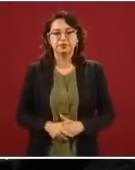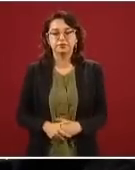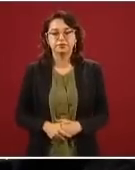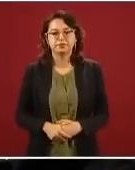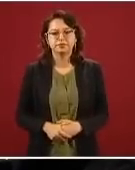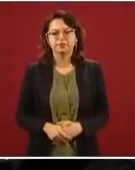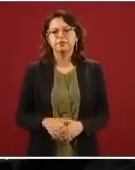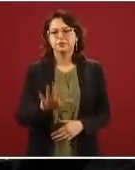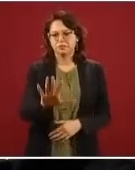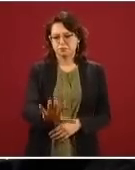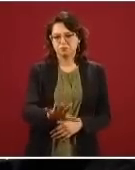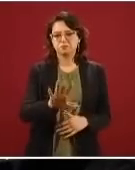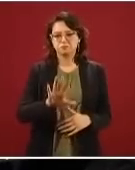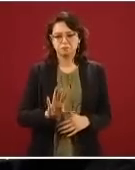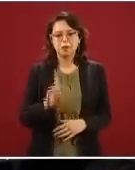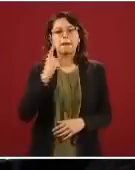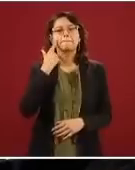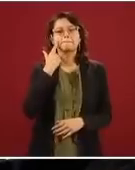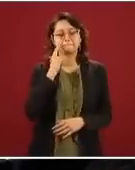¿qué les parece